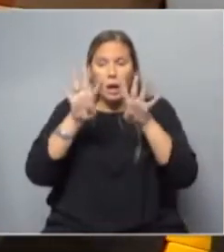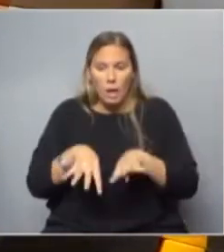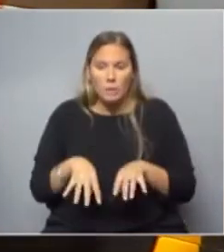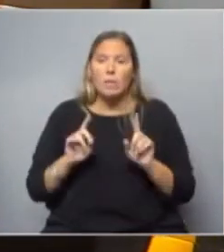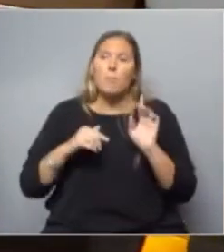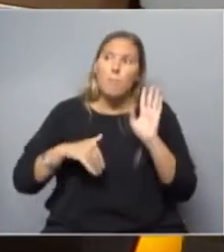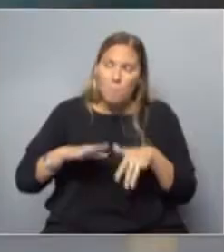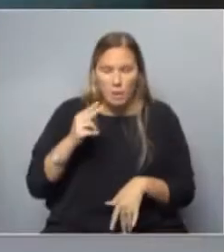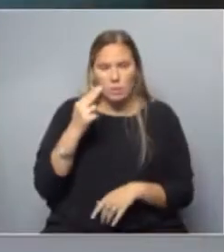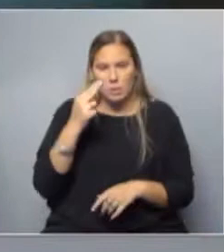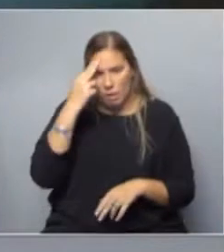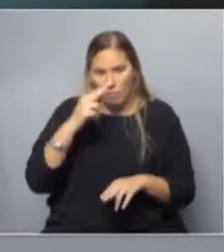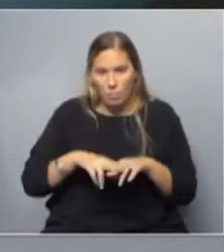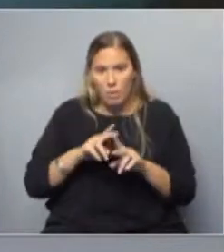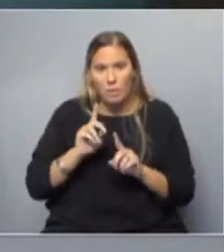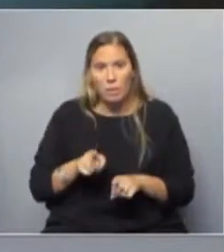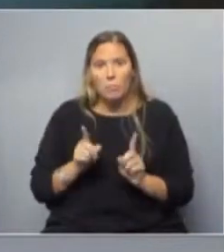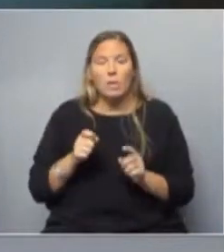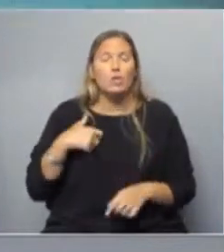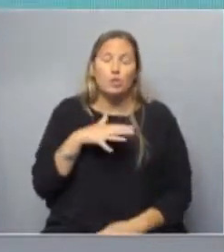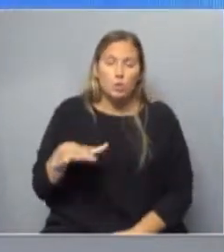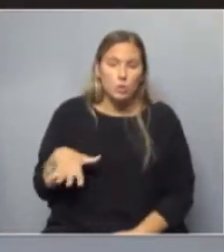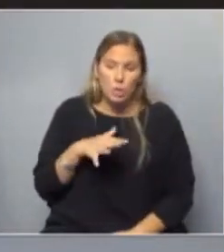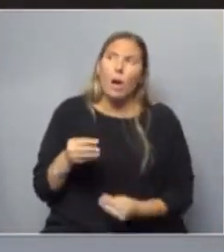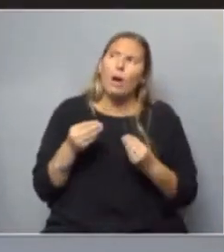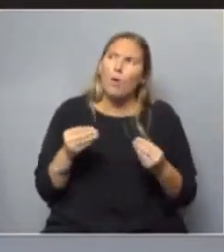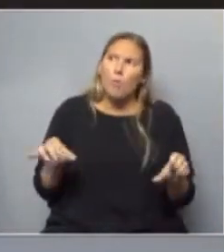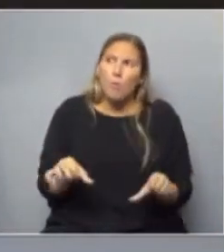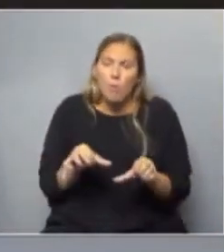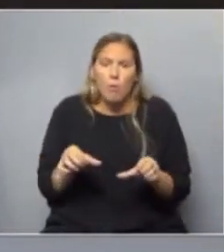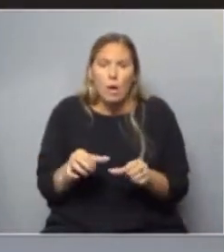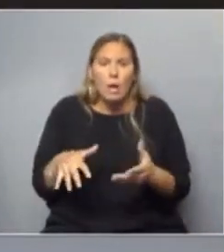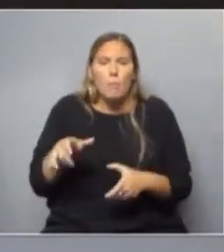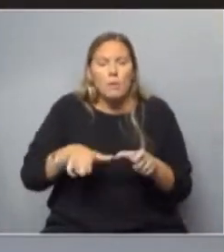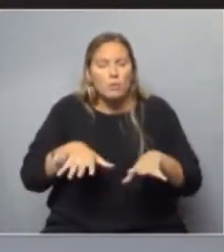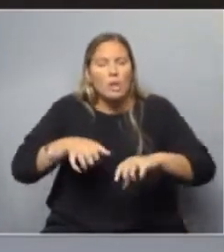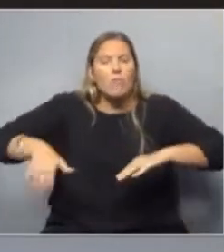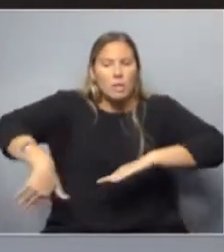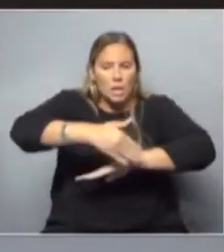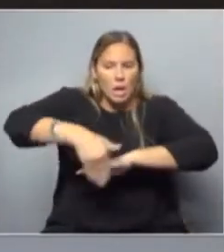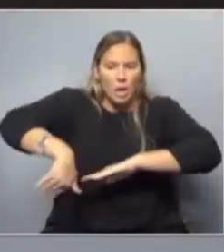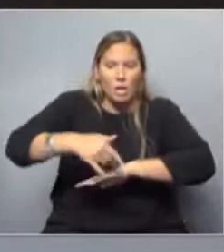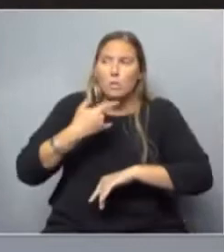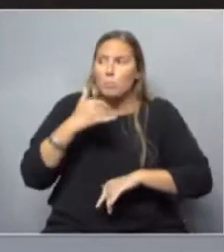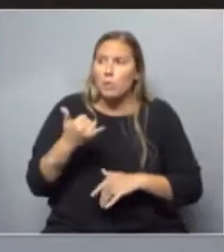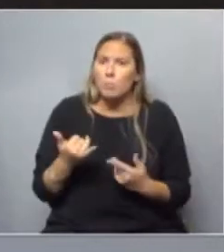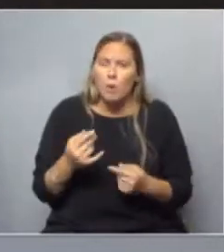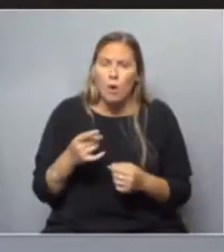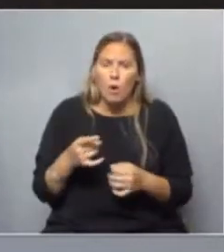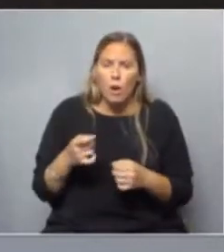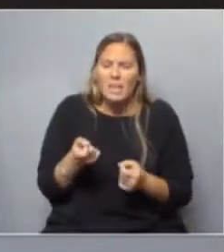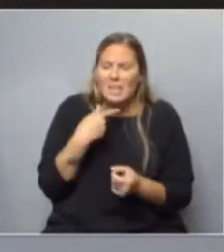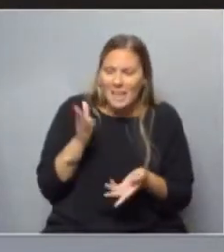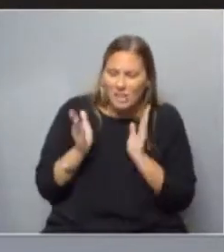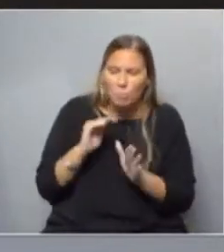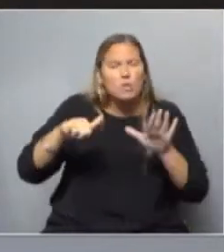Entonces es importante también atender la parte social. ¿Cómo haces para que gente en situación de calle, por ejemplo, asegurar que haga un tratamiento